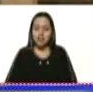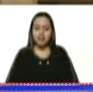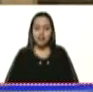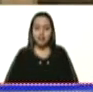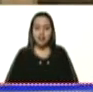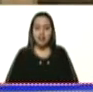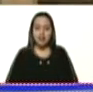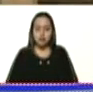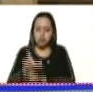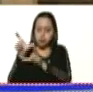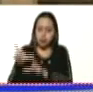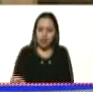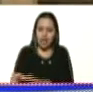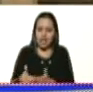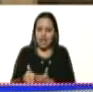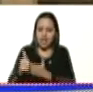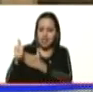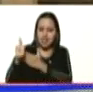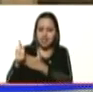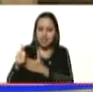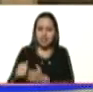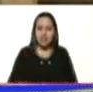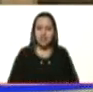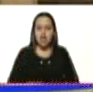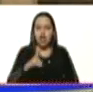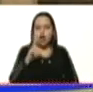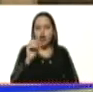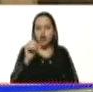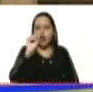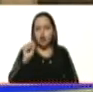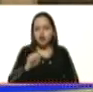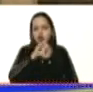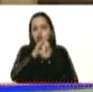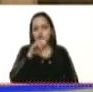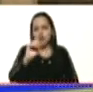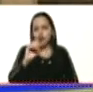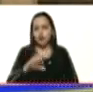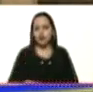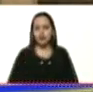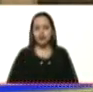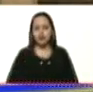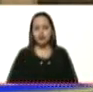por nuestro héroe, nuestro prócer civil, Juan Germán Roscio Nieves.